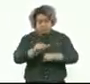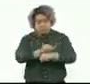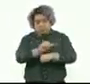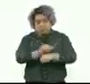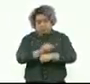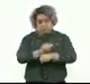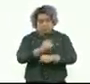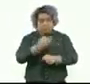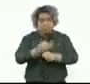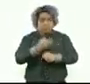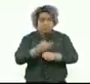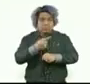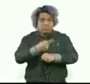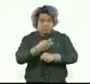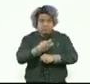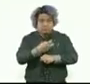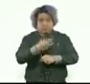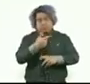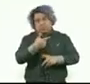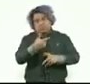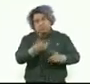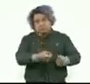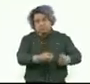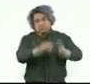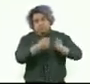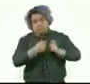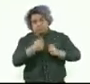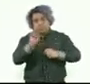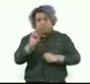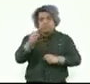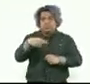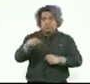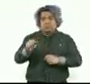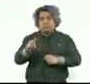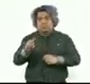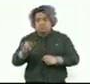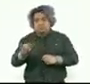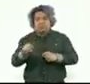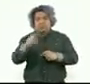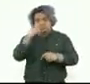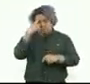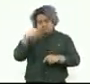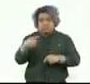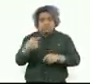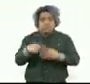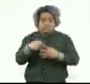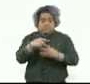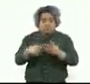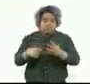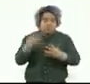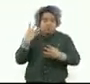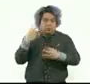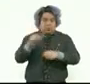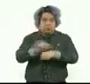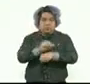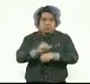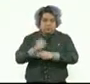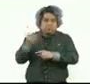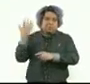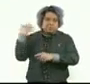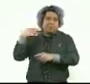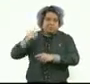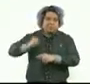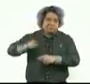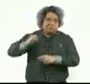que nos está dando el INSABI para sustituir 4 unidades que ya